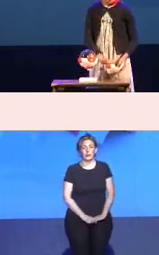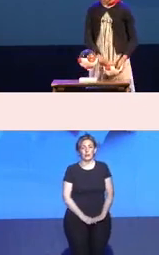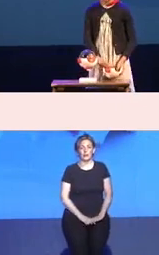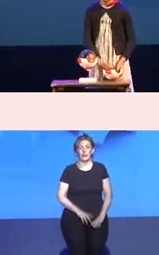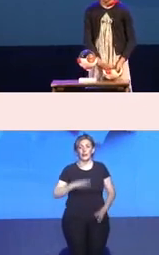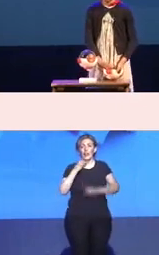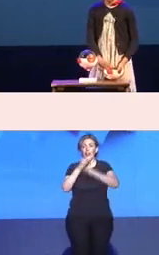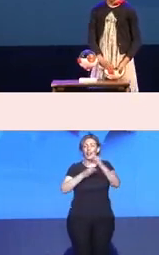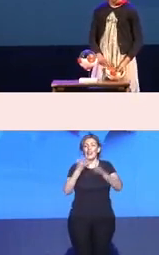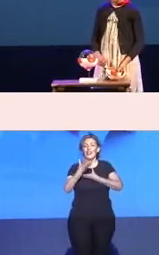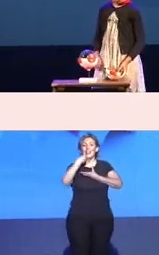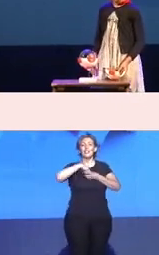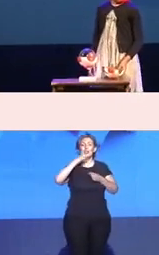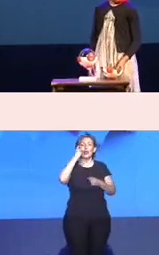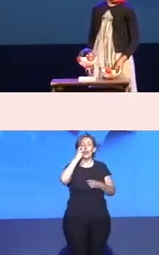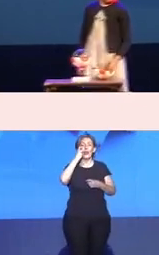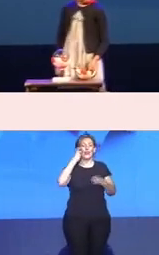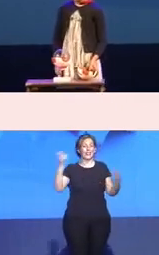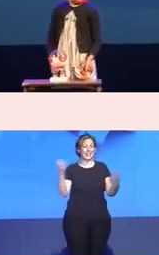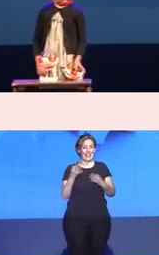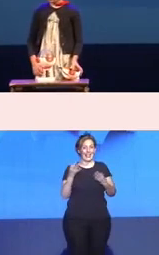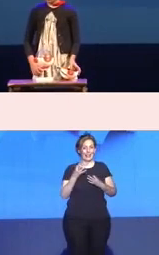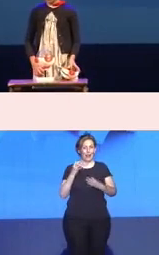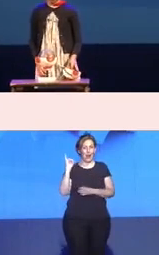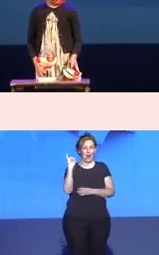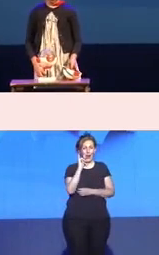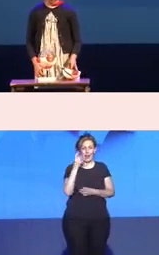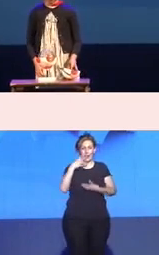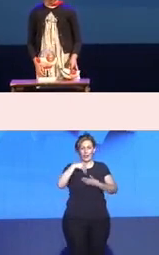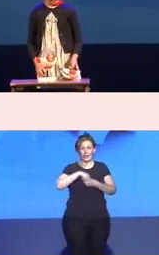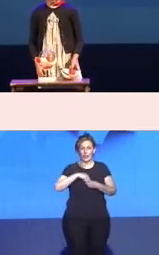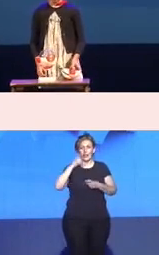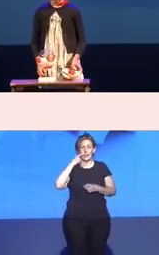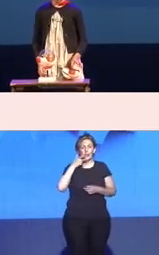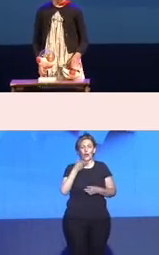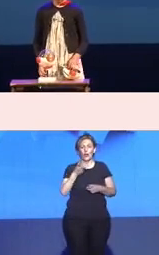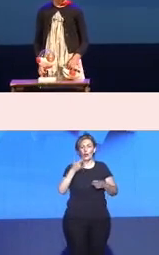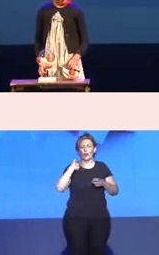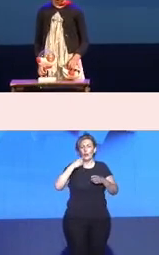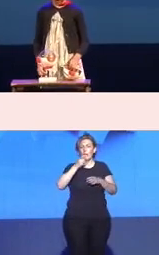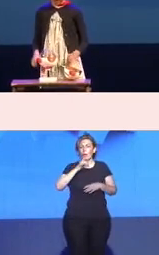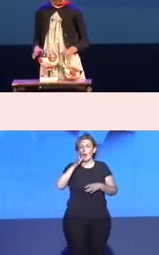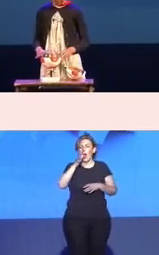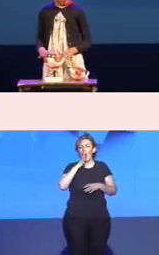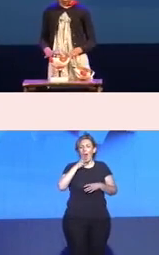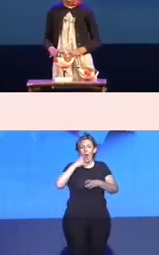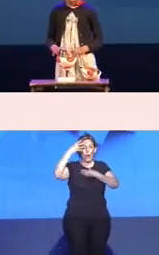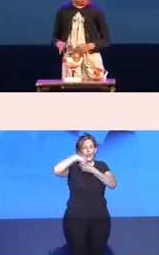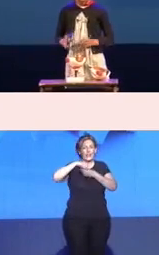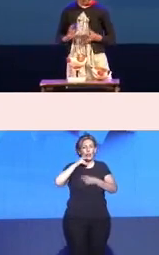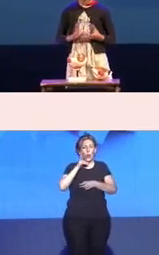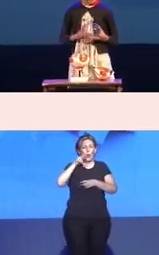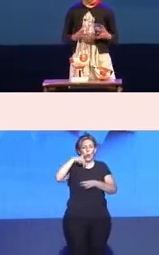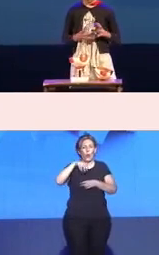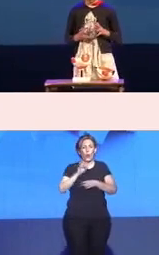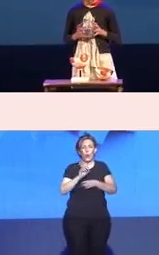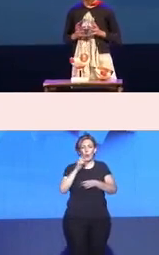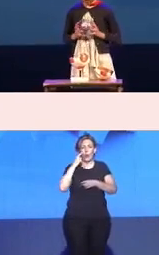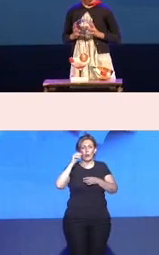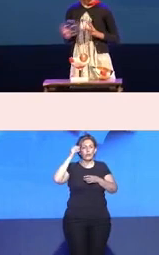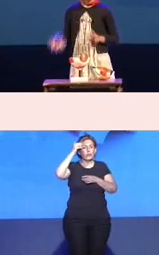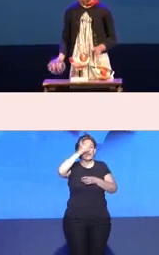¿Qué hay dentro del ojo? Dentro del ojo está el humor vítreo y el humor acuoso. El humor vítreo ocupa casi